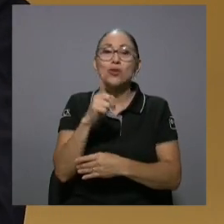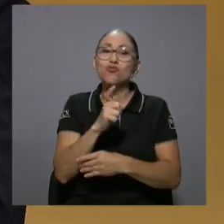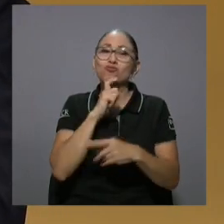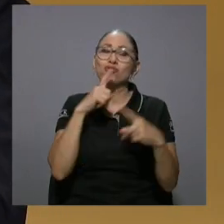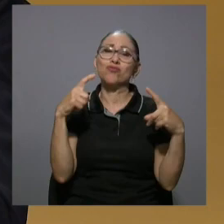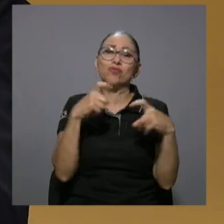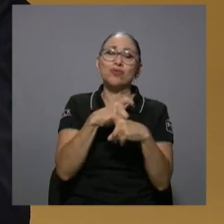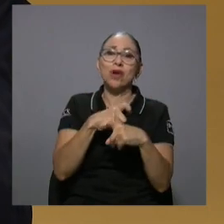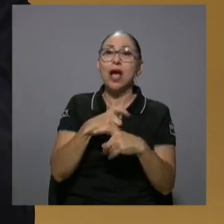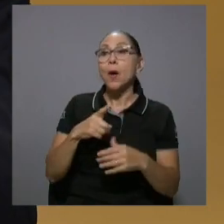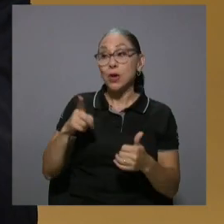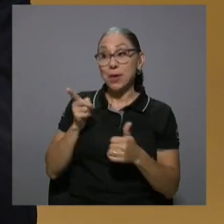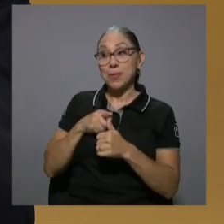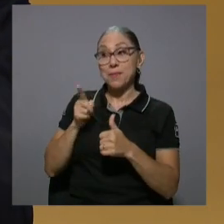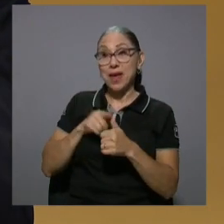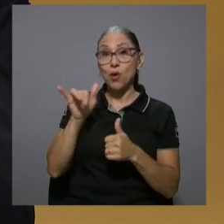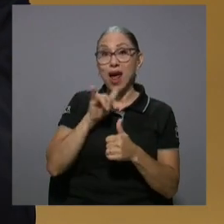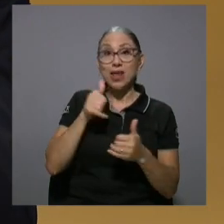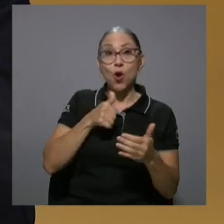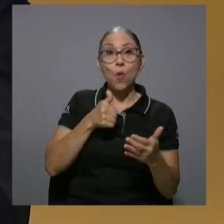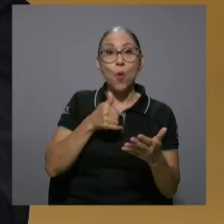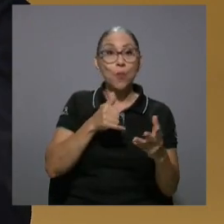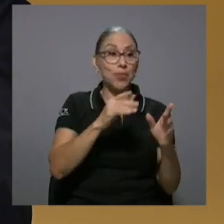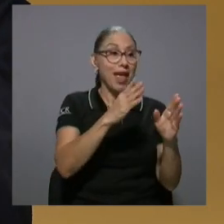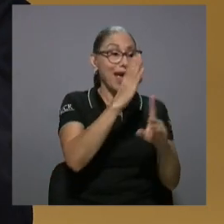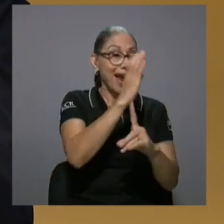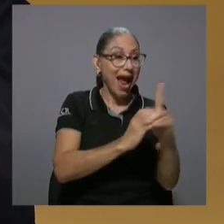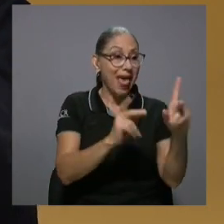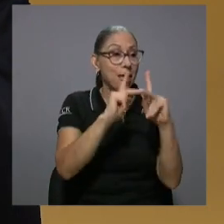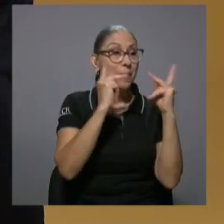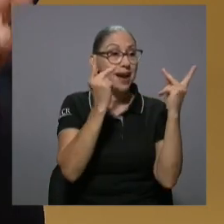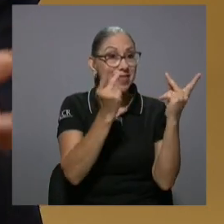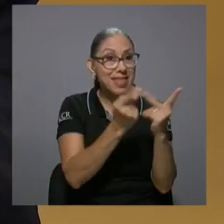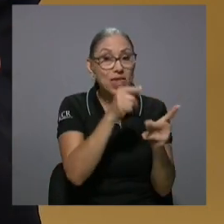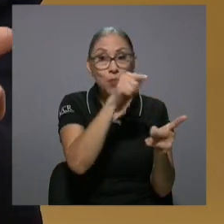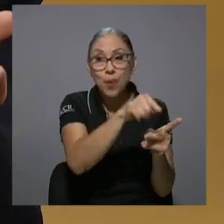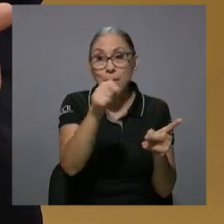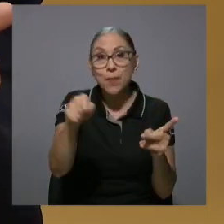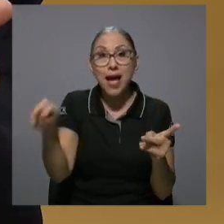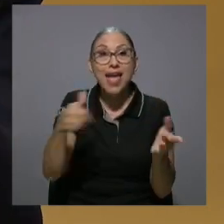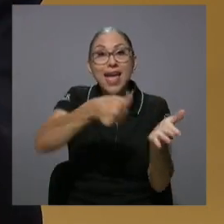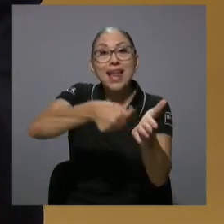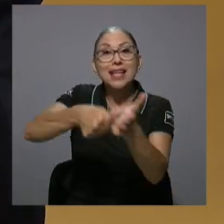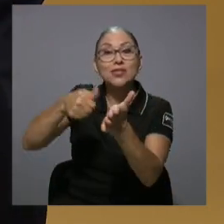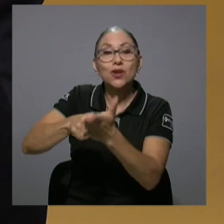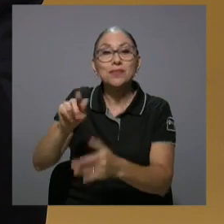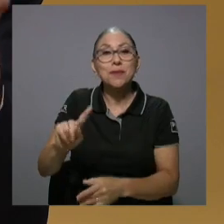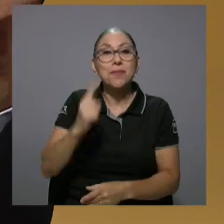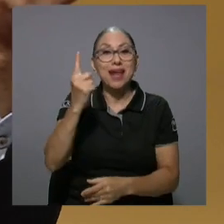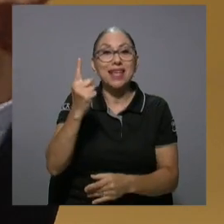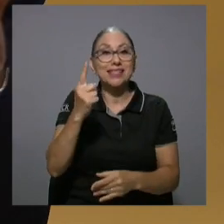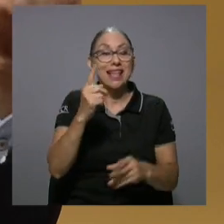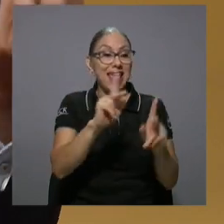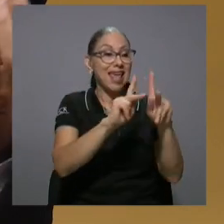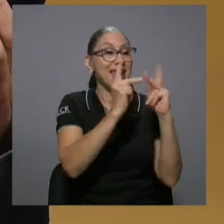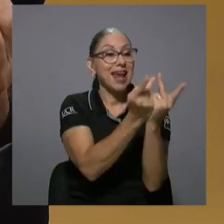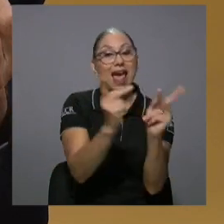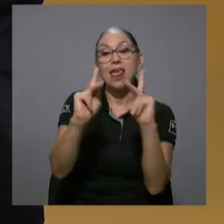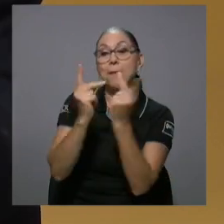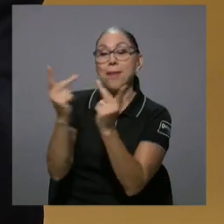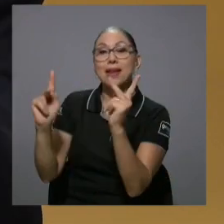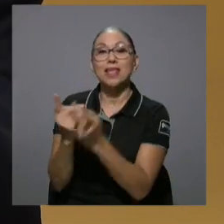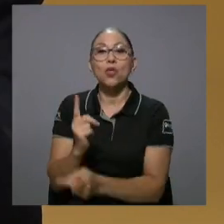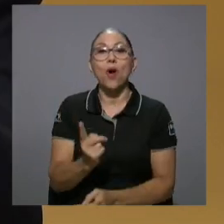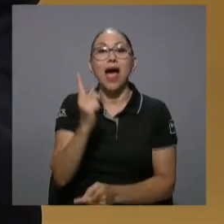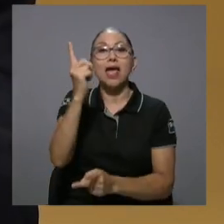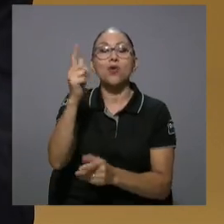elecciones primarias en cada uno de los partidos, hay varios precandidatos, sobre todo en el Frente Popular, que, bueno, es el partido de izquierda,